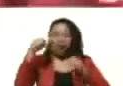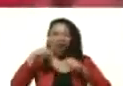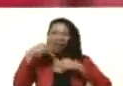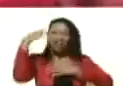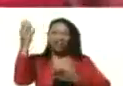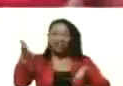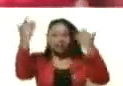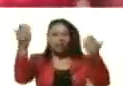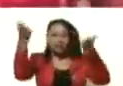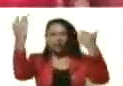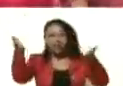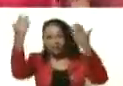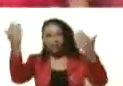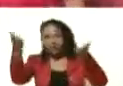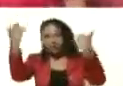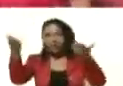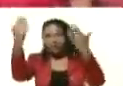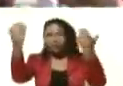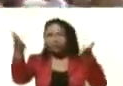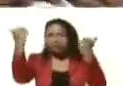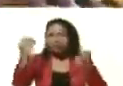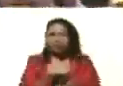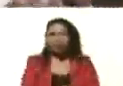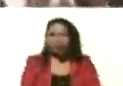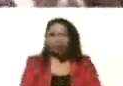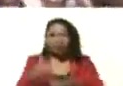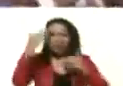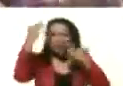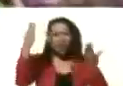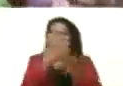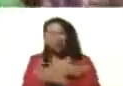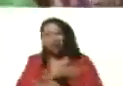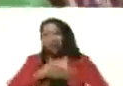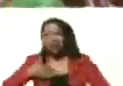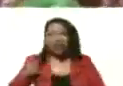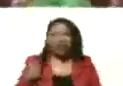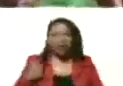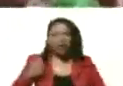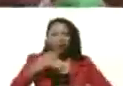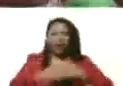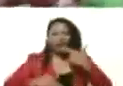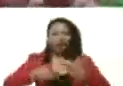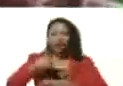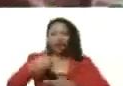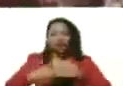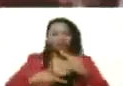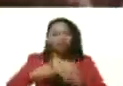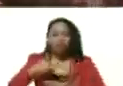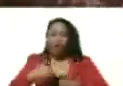arriba, arriba, arriba, arriba, arriba, arriba, arriba, arriba, arriba! ¡Saludo solidario!